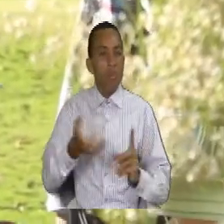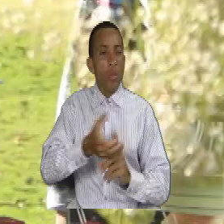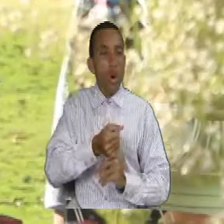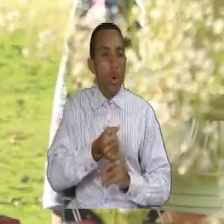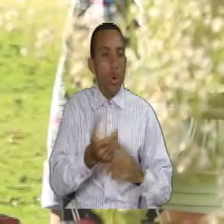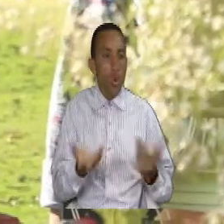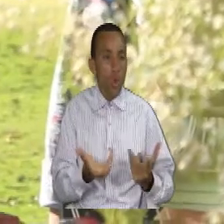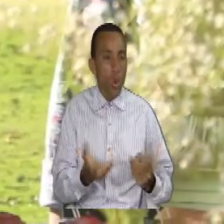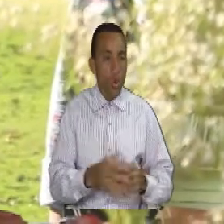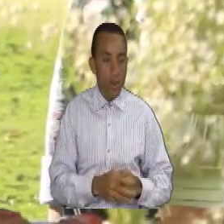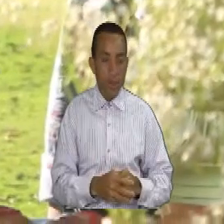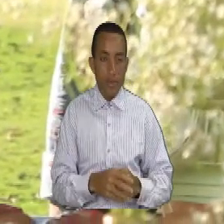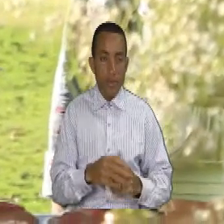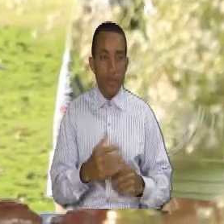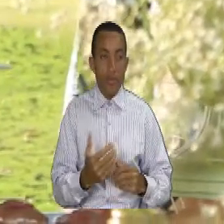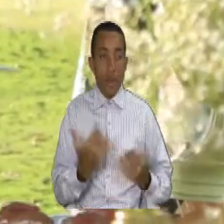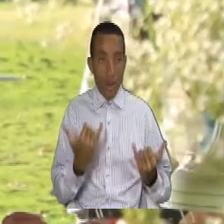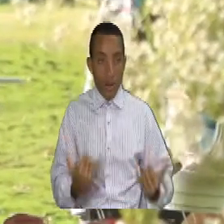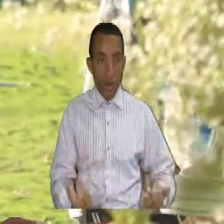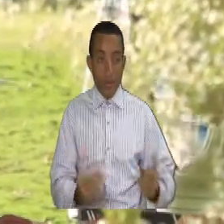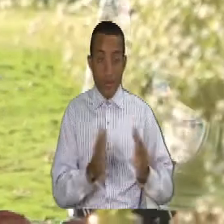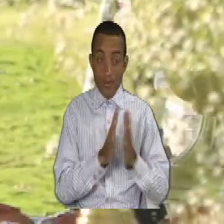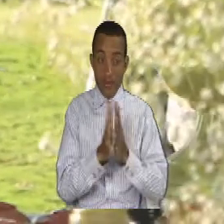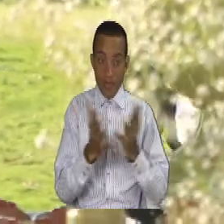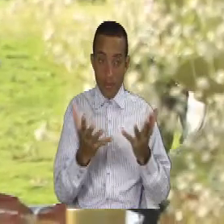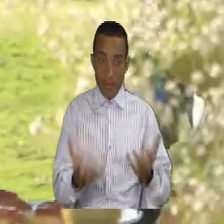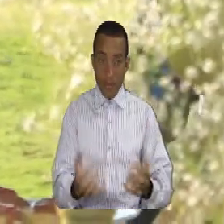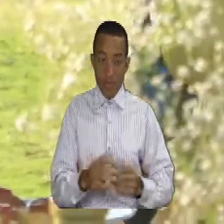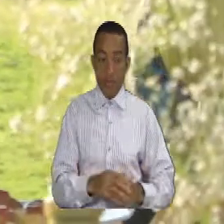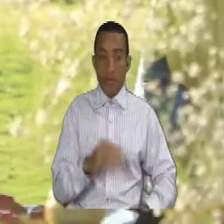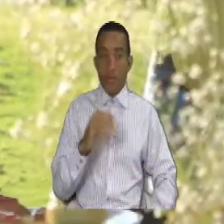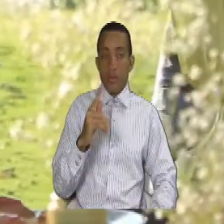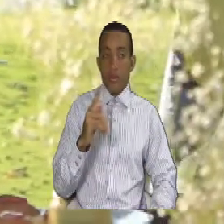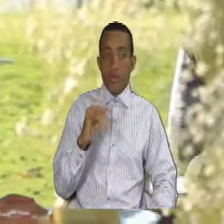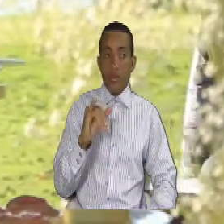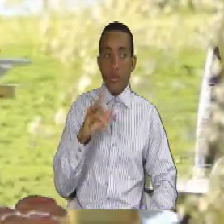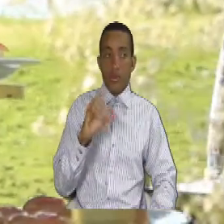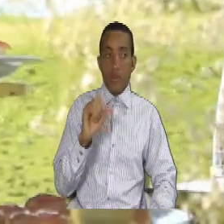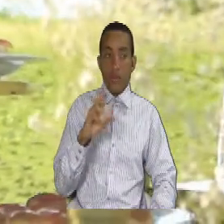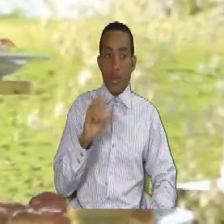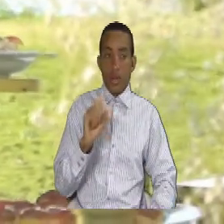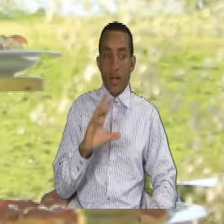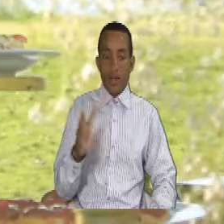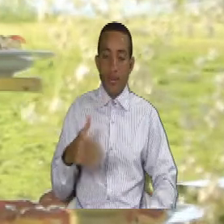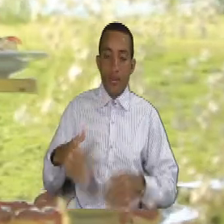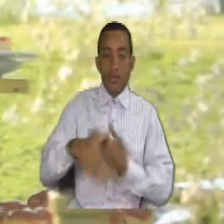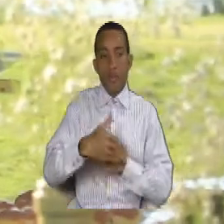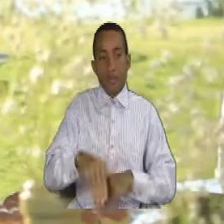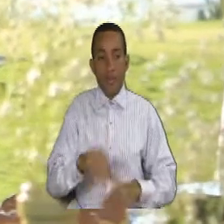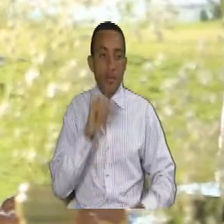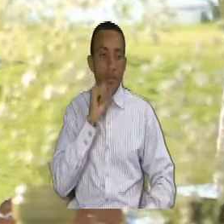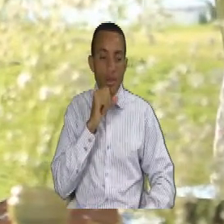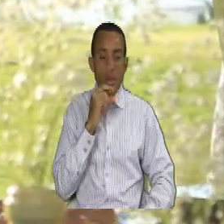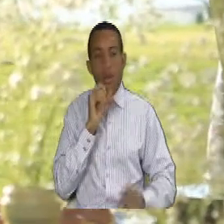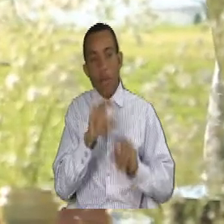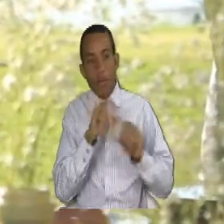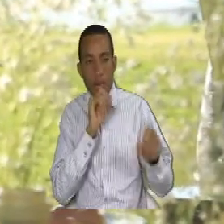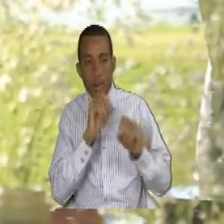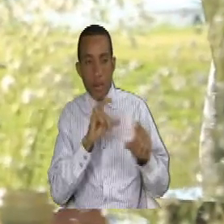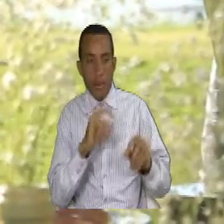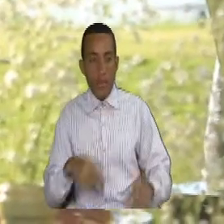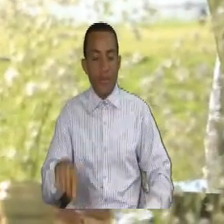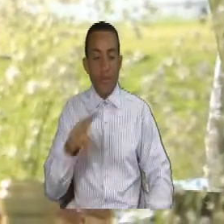pueden contactar. Por ahora yo quiero contarles que Kiara de la Osa se fue por las calles de Barranca Bermeja. Veamos lo que les preguntó a